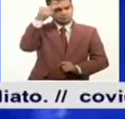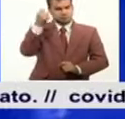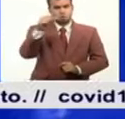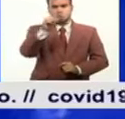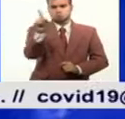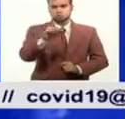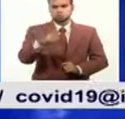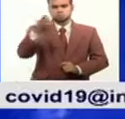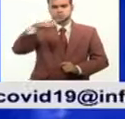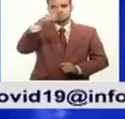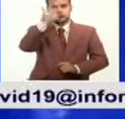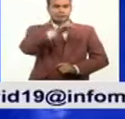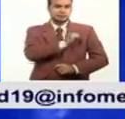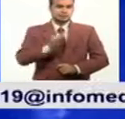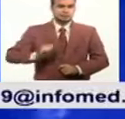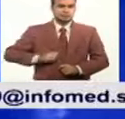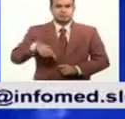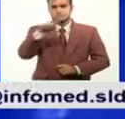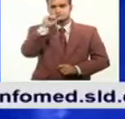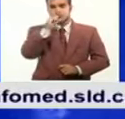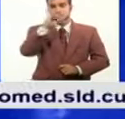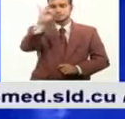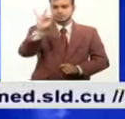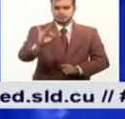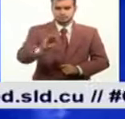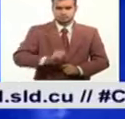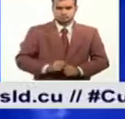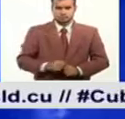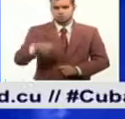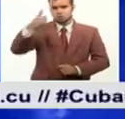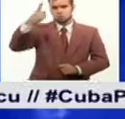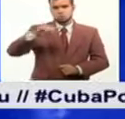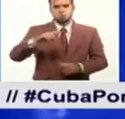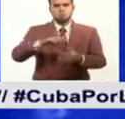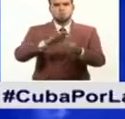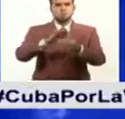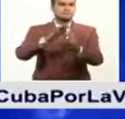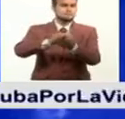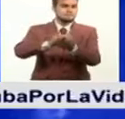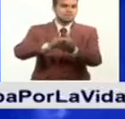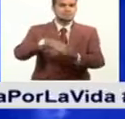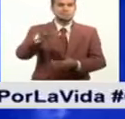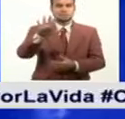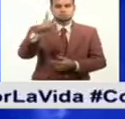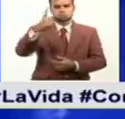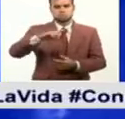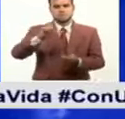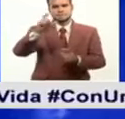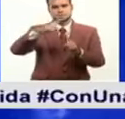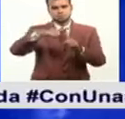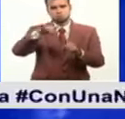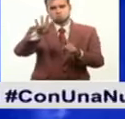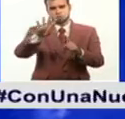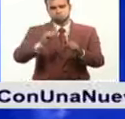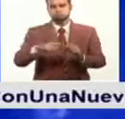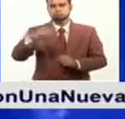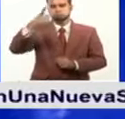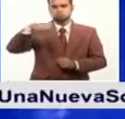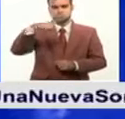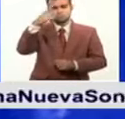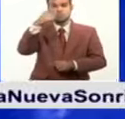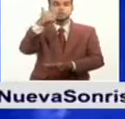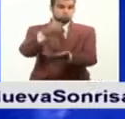y Bauta con 7 cada uno, Guira de Melena 5, Caimito 4, Artemisa